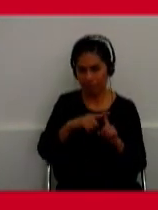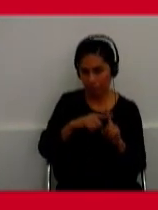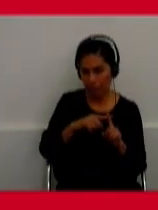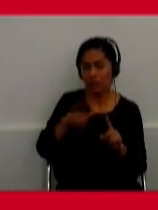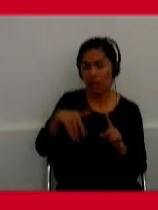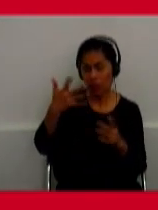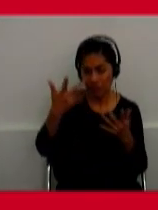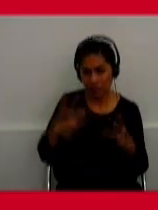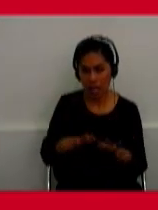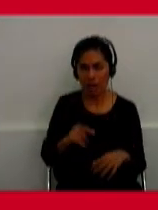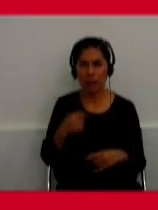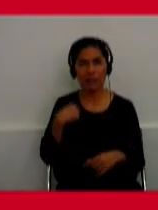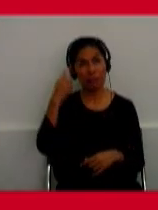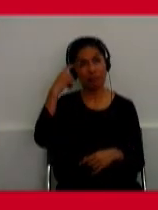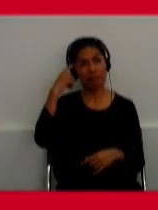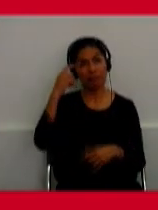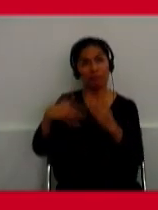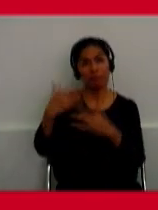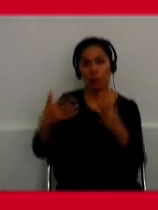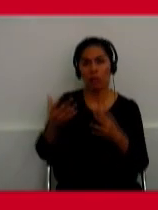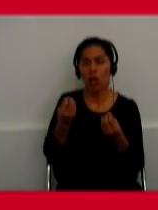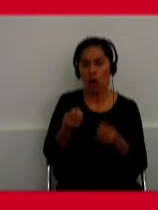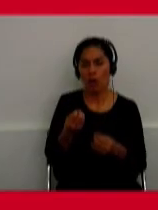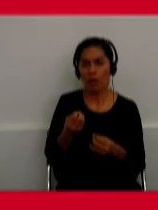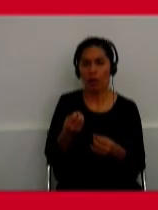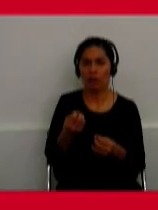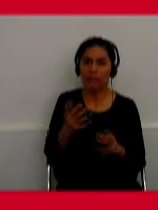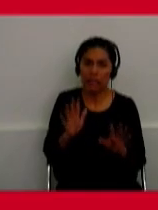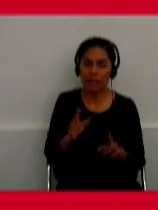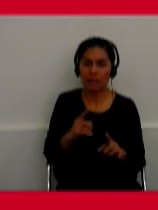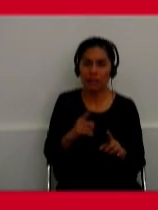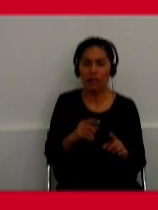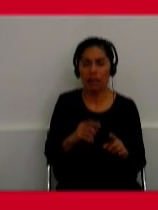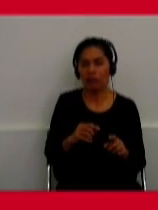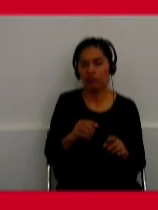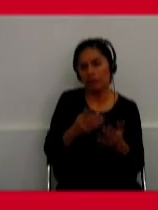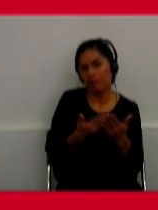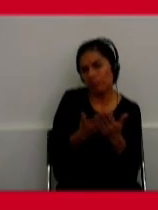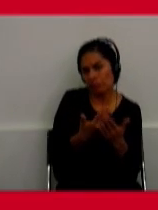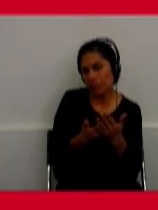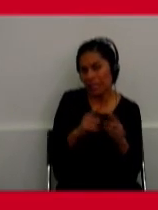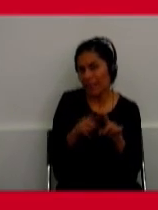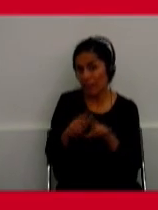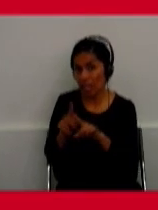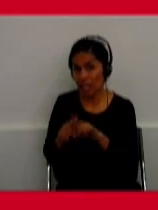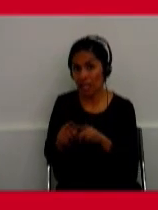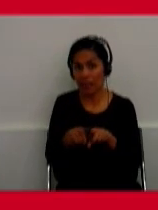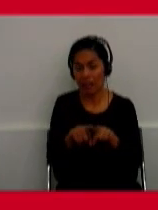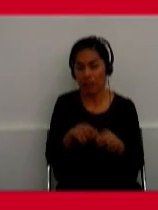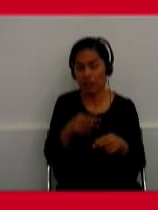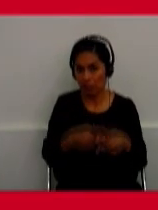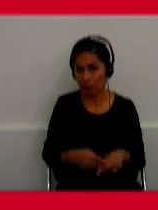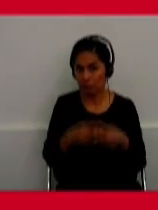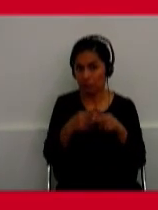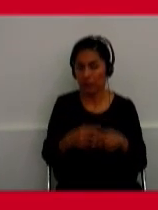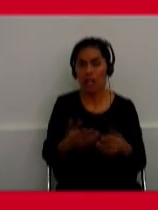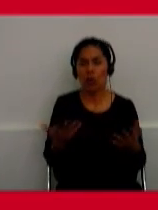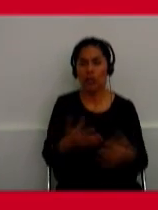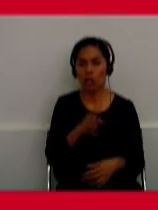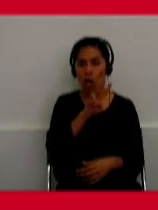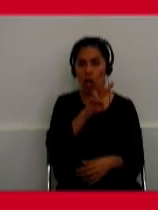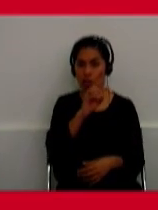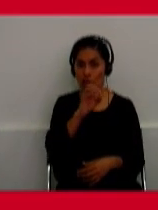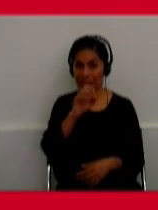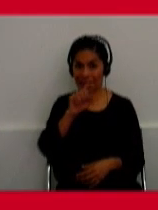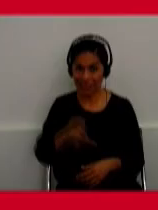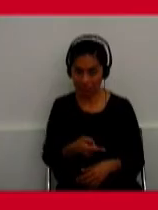hará un pilotaje a otra escala y se puede verificar estos factores, ¿no? También el tonelaje que estamos hablando es 200.000 toneladas por